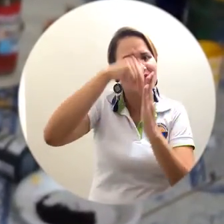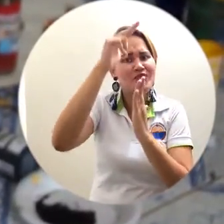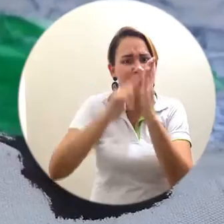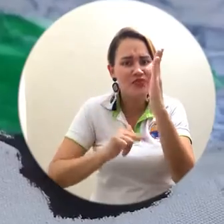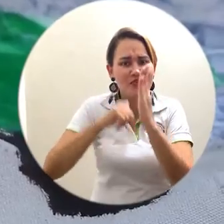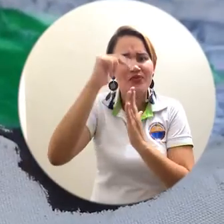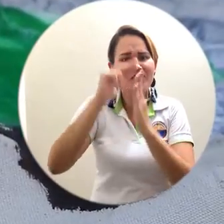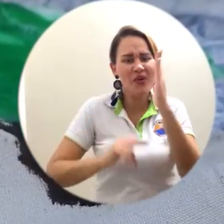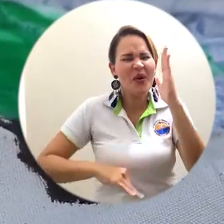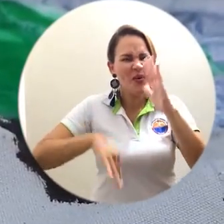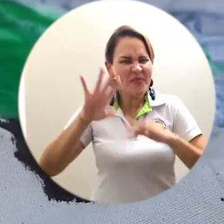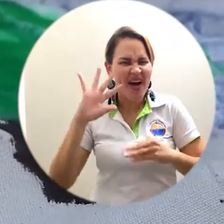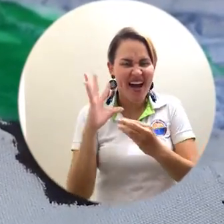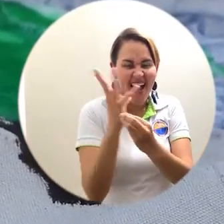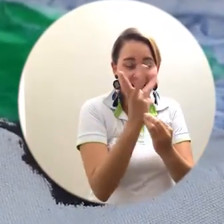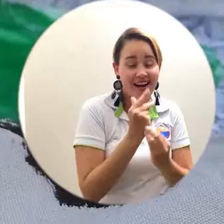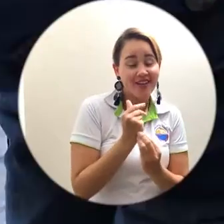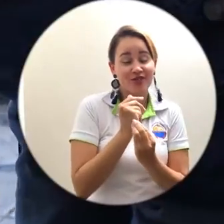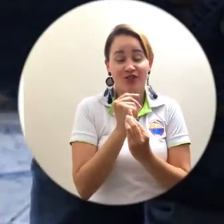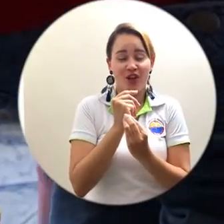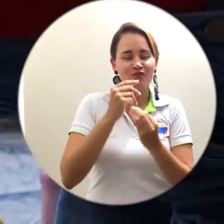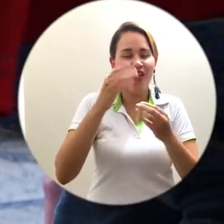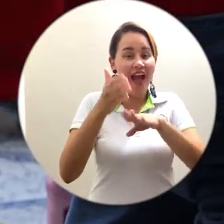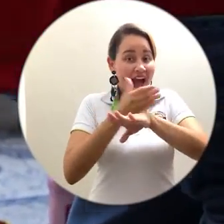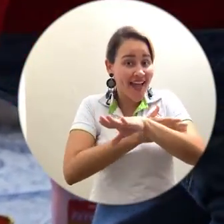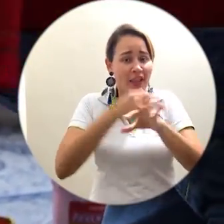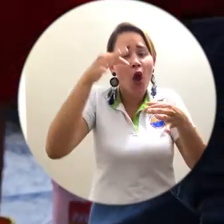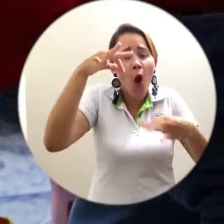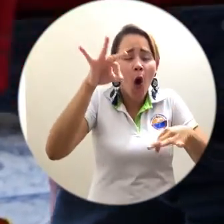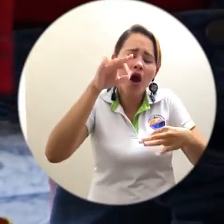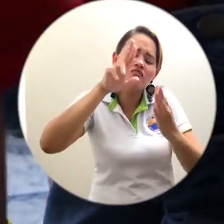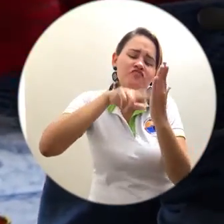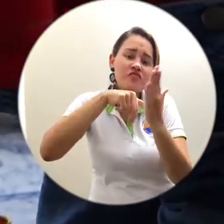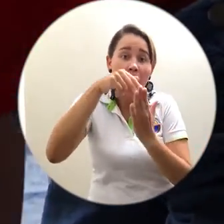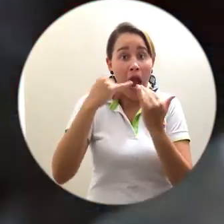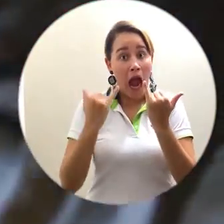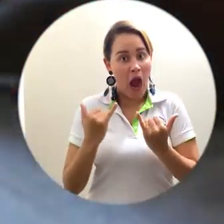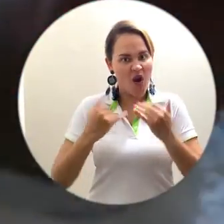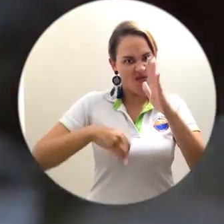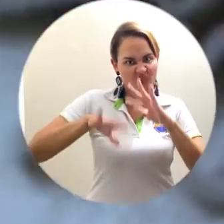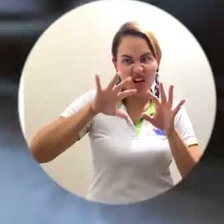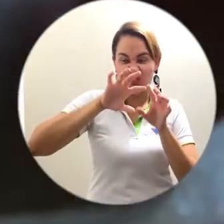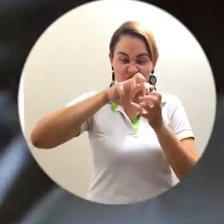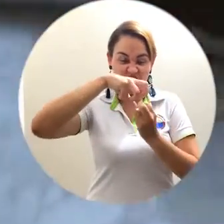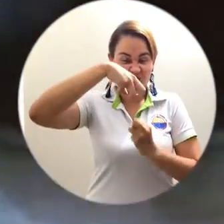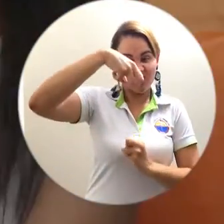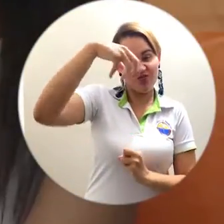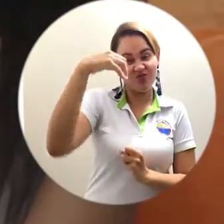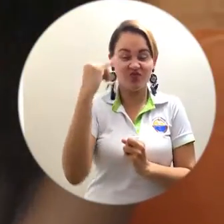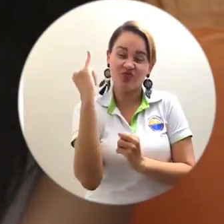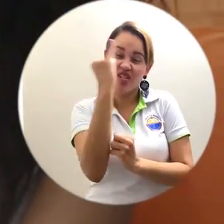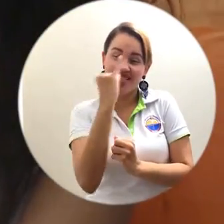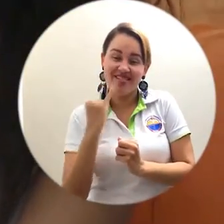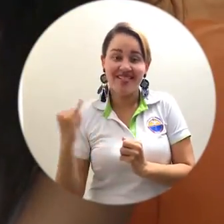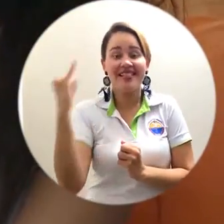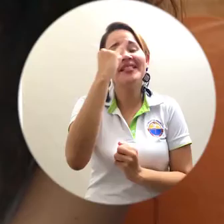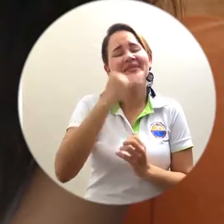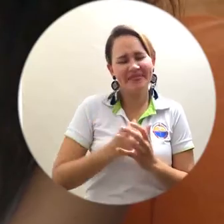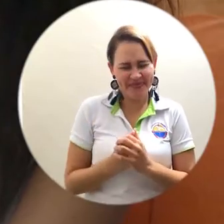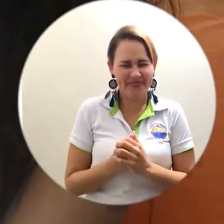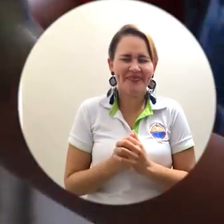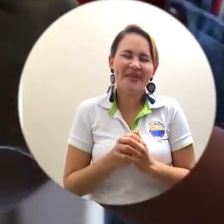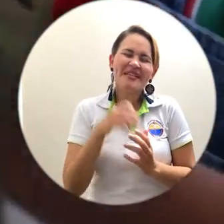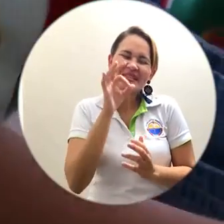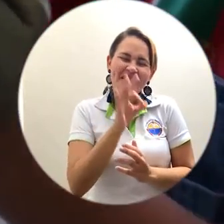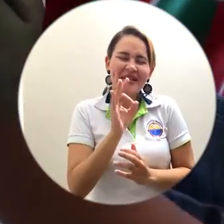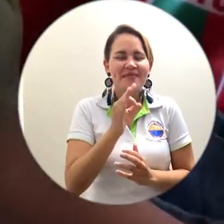papel y actualmente traza sus obras de arte sobre lienzo. Cree que su creatividad se despertó gracias a su madre Livis, quien desde que lo tenía